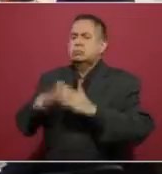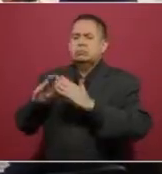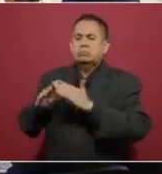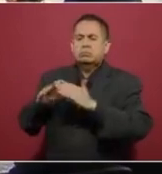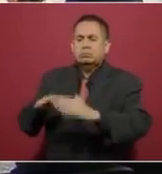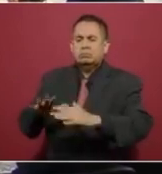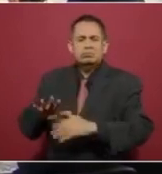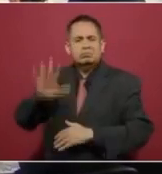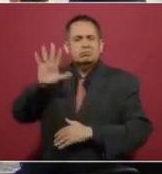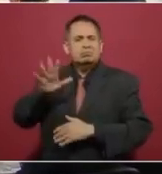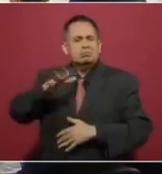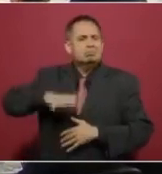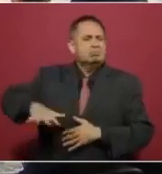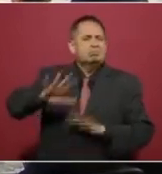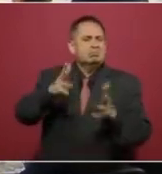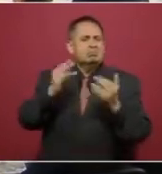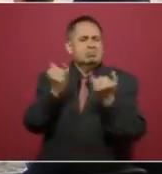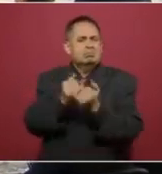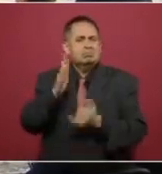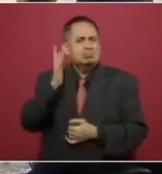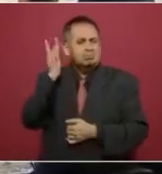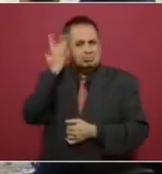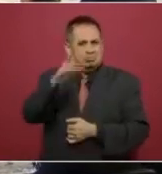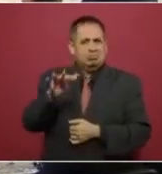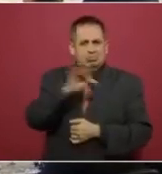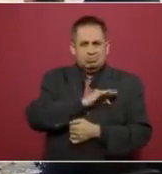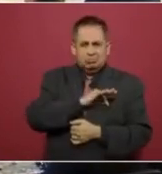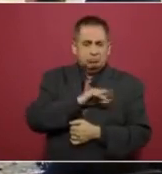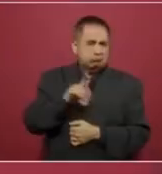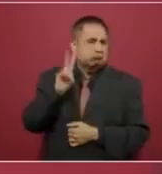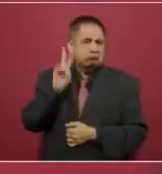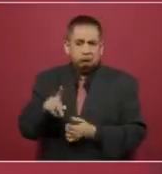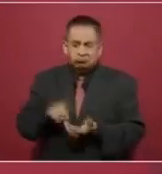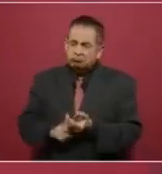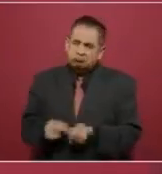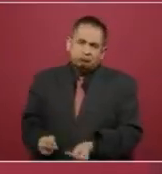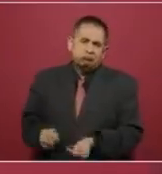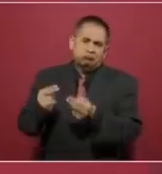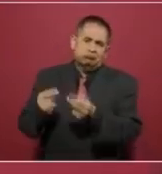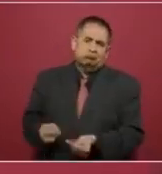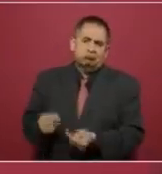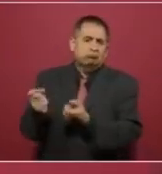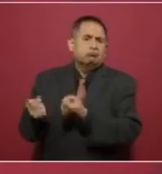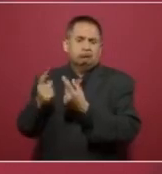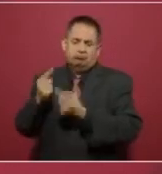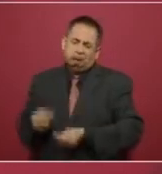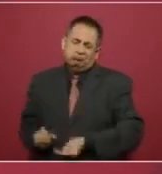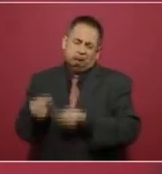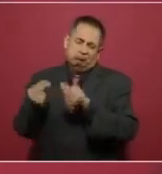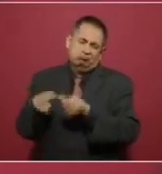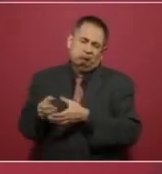una especie de Santa Fe. Era un negocio para unos cuantos.